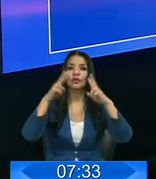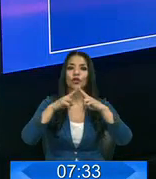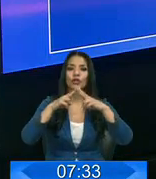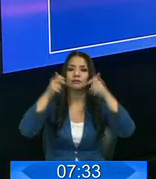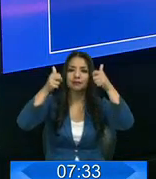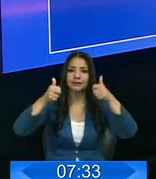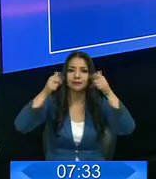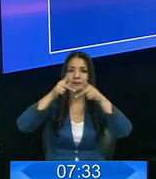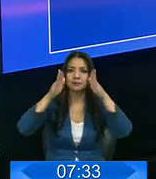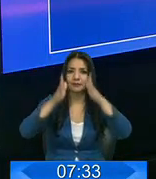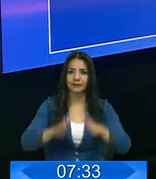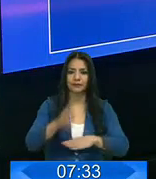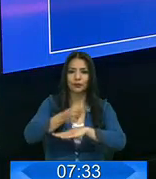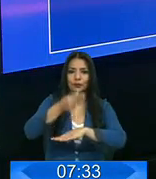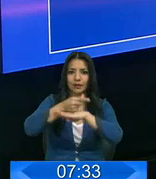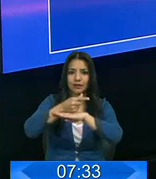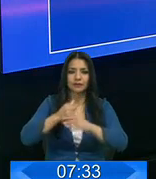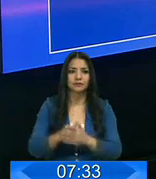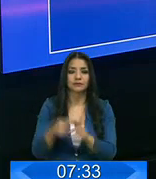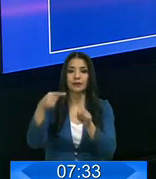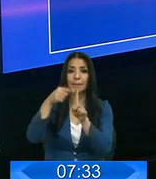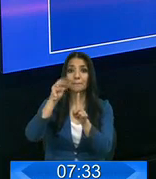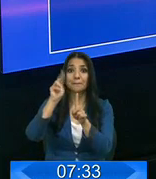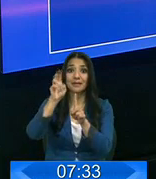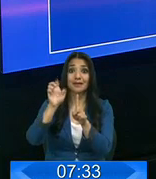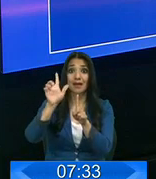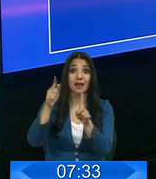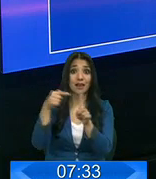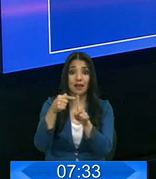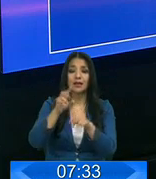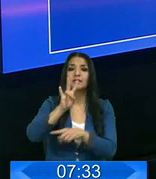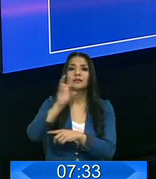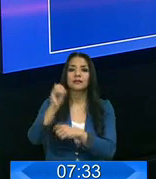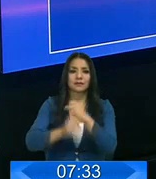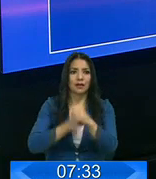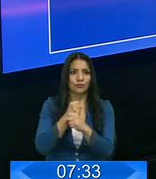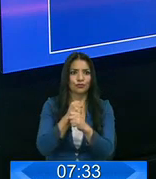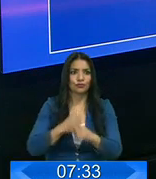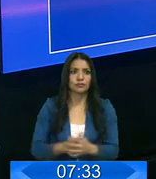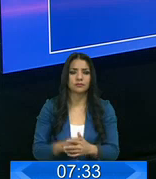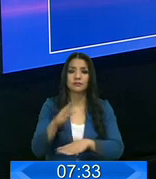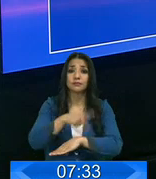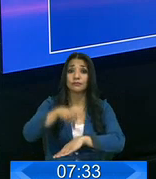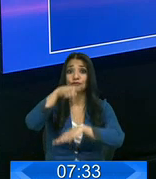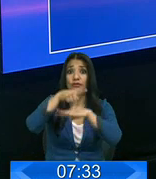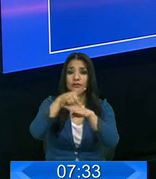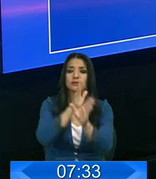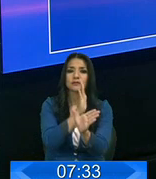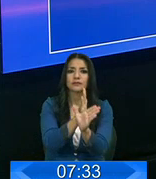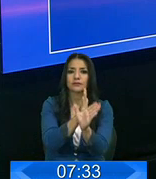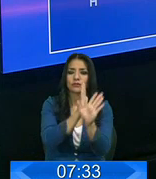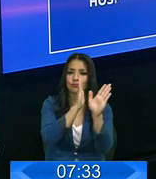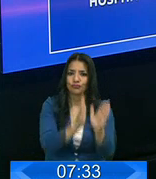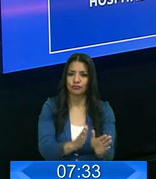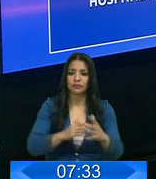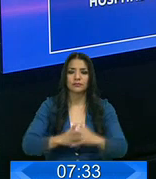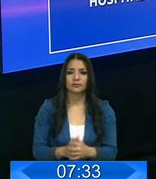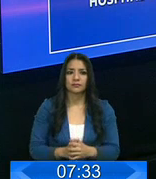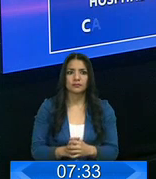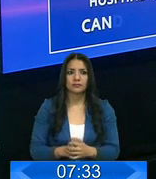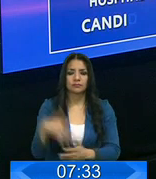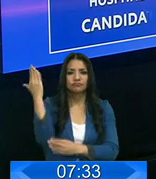candidatos a prefectura de El Guayas. Miguel Palacios Frugone tiene 70 años, su profesión psiquiatra, la experiencia ha sido